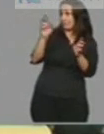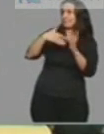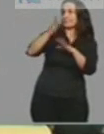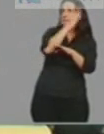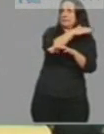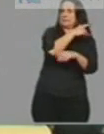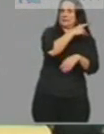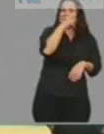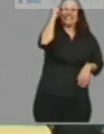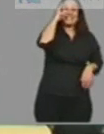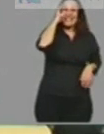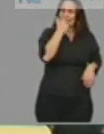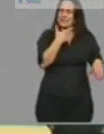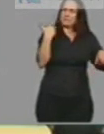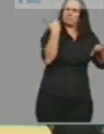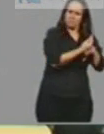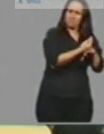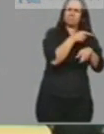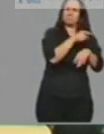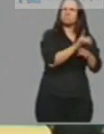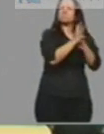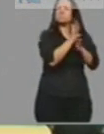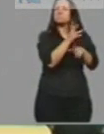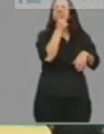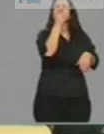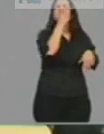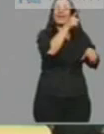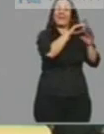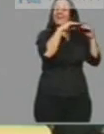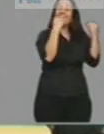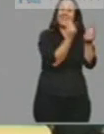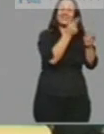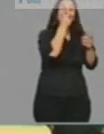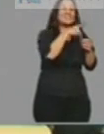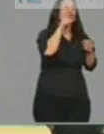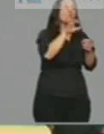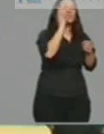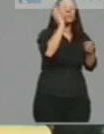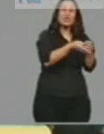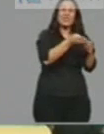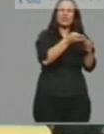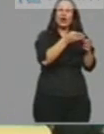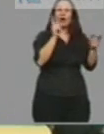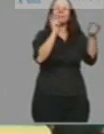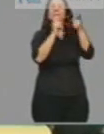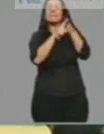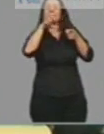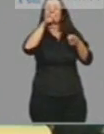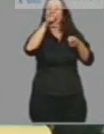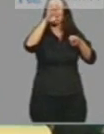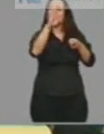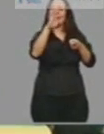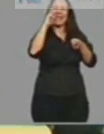Kirchner asumió representaba algo así como el 150% aproximadamente del PBI, ha pasado